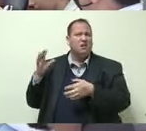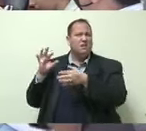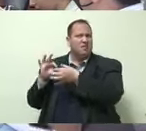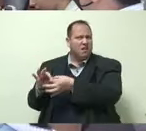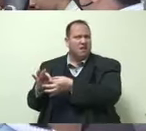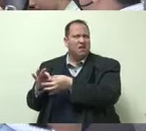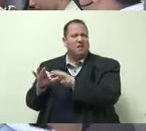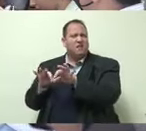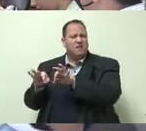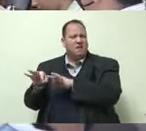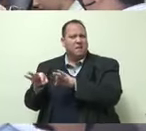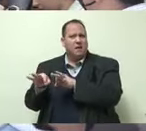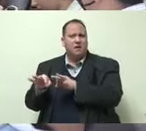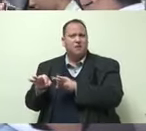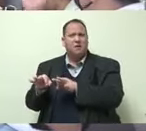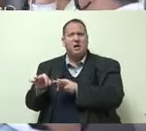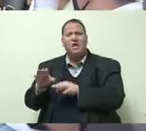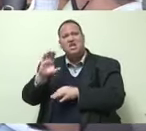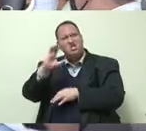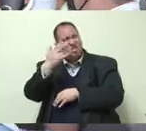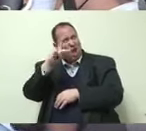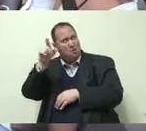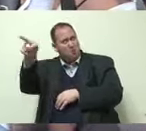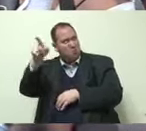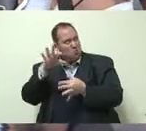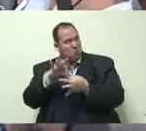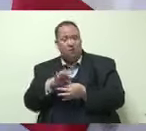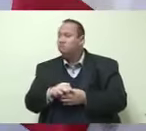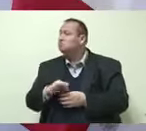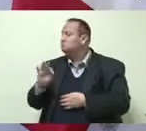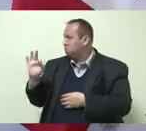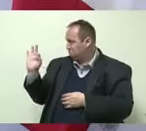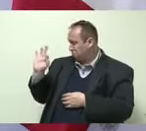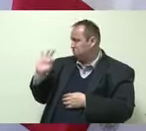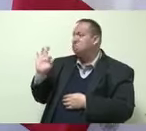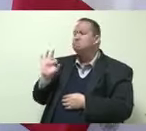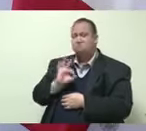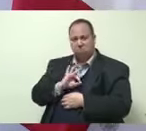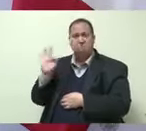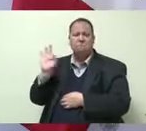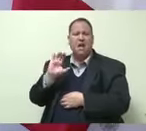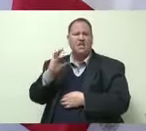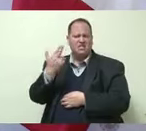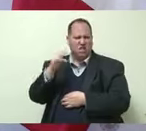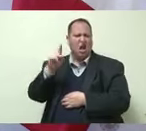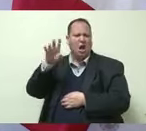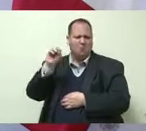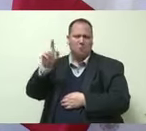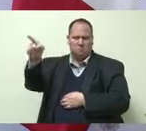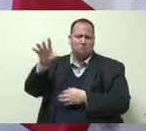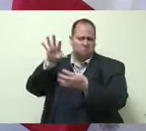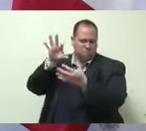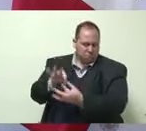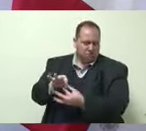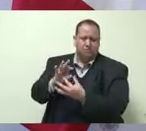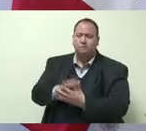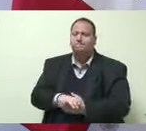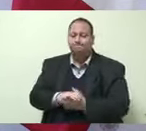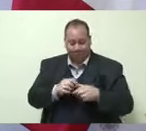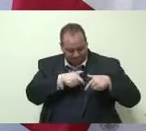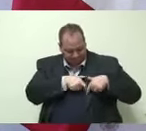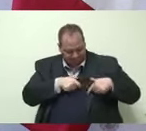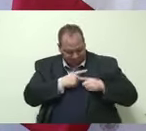de los mal llamados menores o del Chapo Guzmán. Esa posibilidad está ampliamente abierta, justamente por las